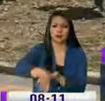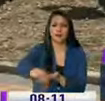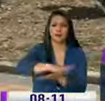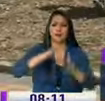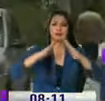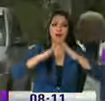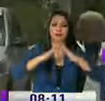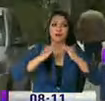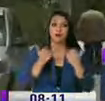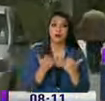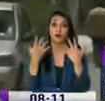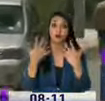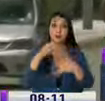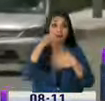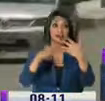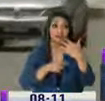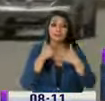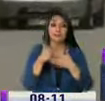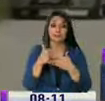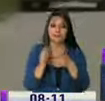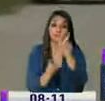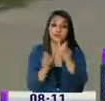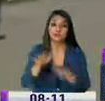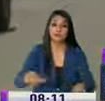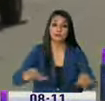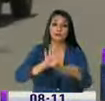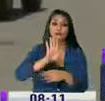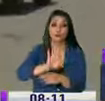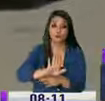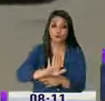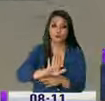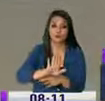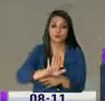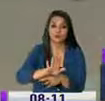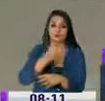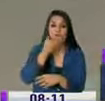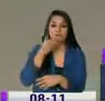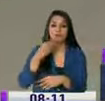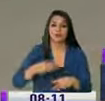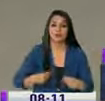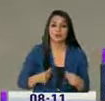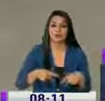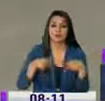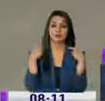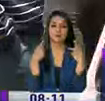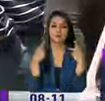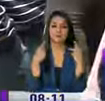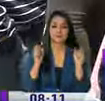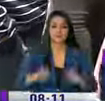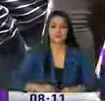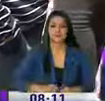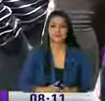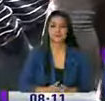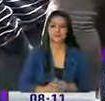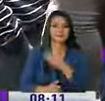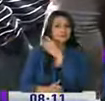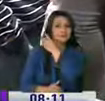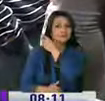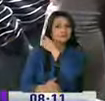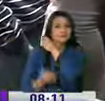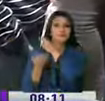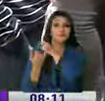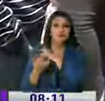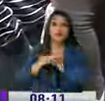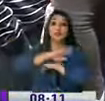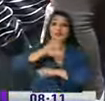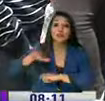con varias obras que benefician a los habitantes del sector y que mejorará su calidad de vida. Ahora